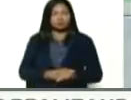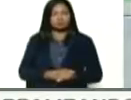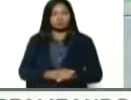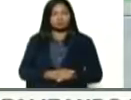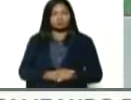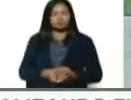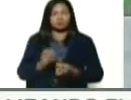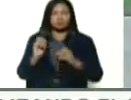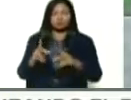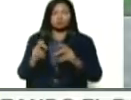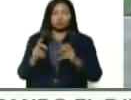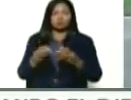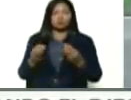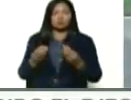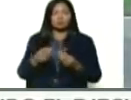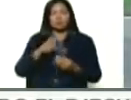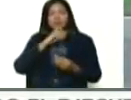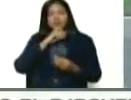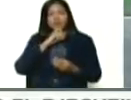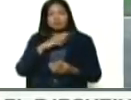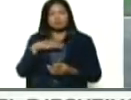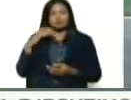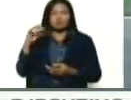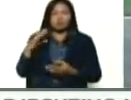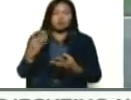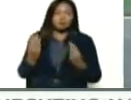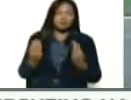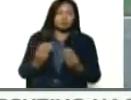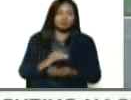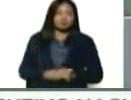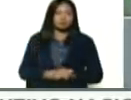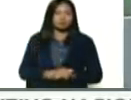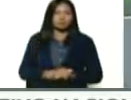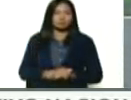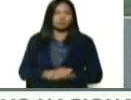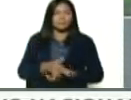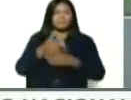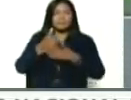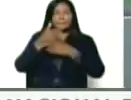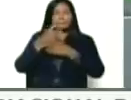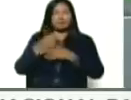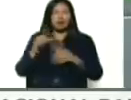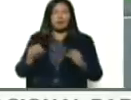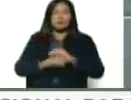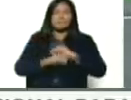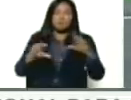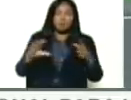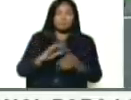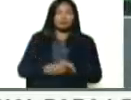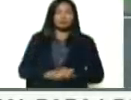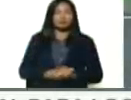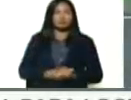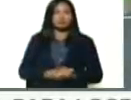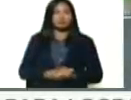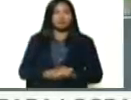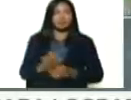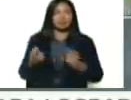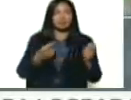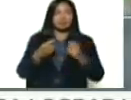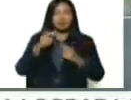oportunidades muy muy trágicas y dolorosas ataques terroristas con bombas ataques a la población